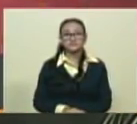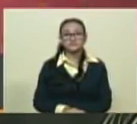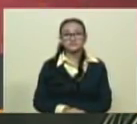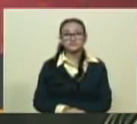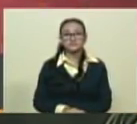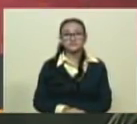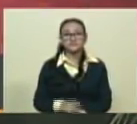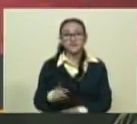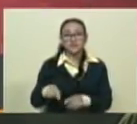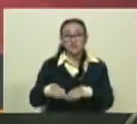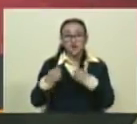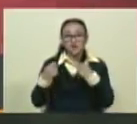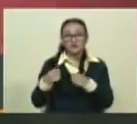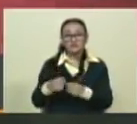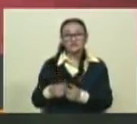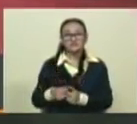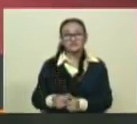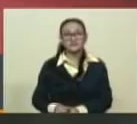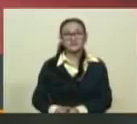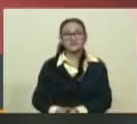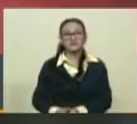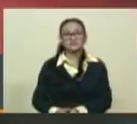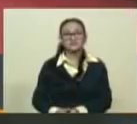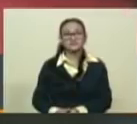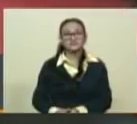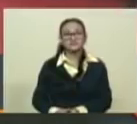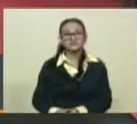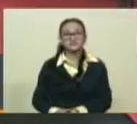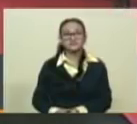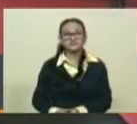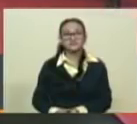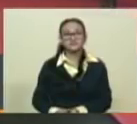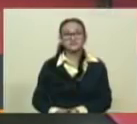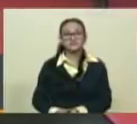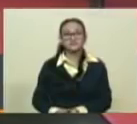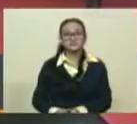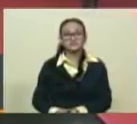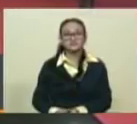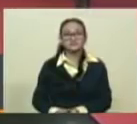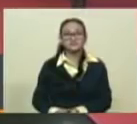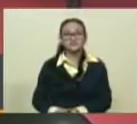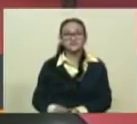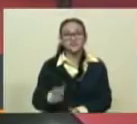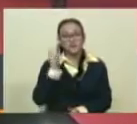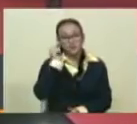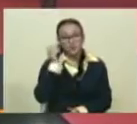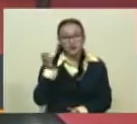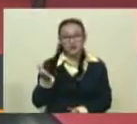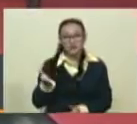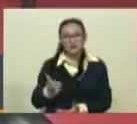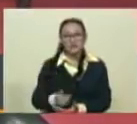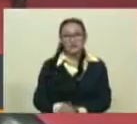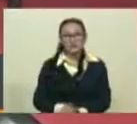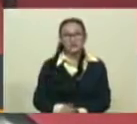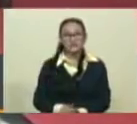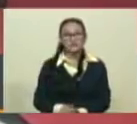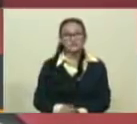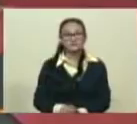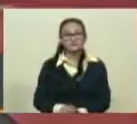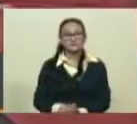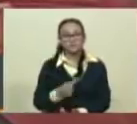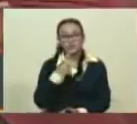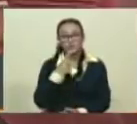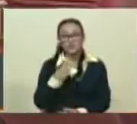¿La violencia? Bueno. Madeleine. dime con